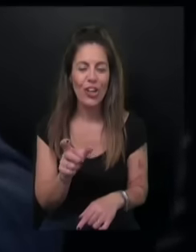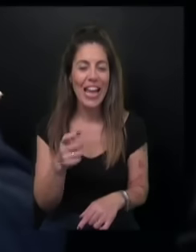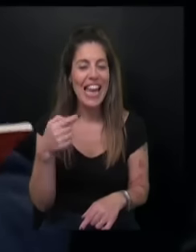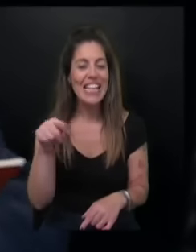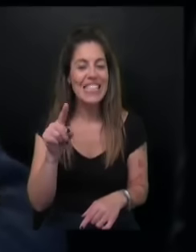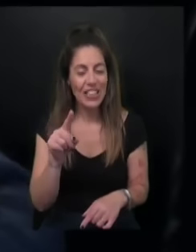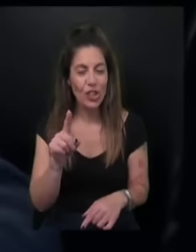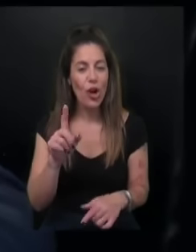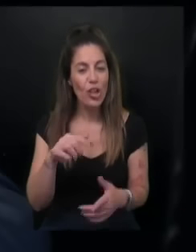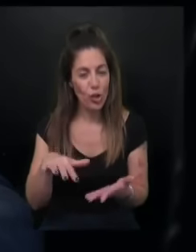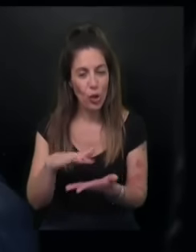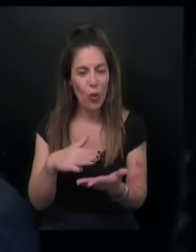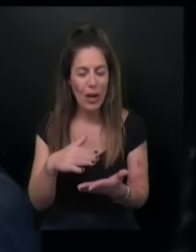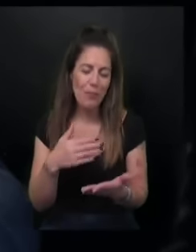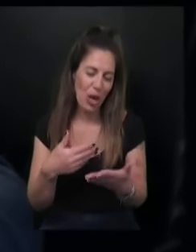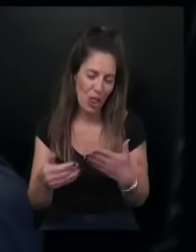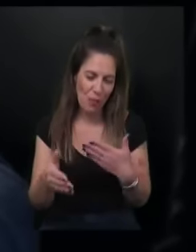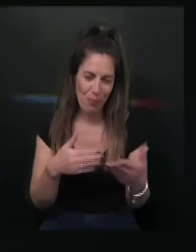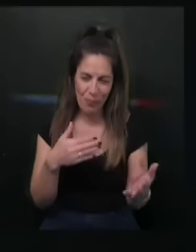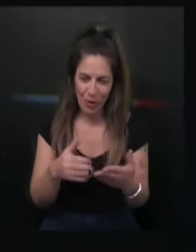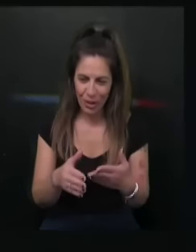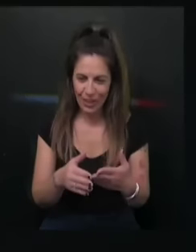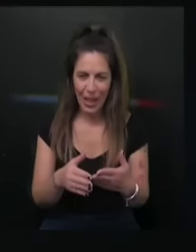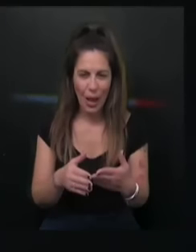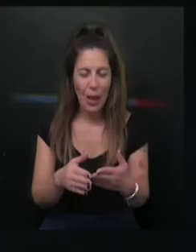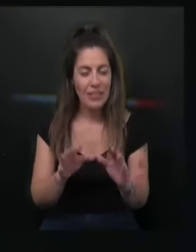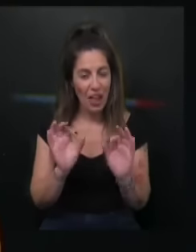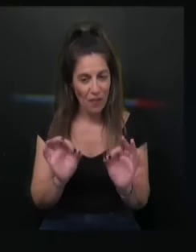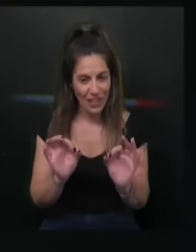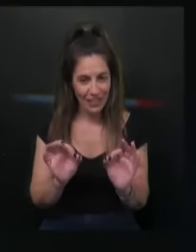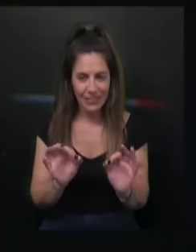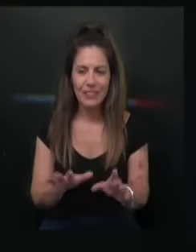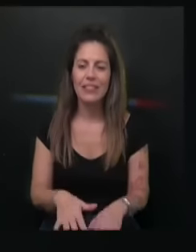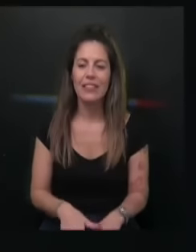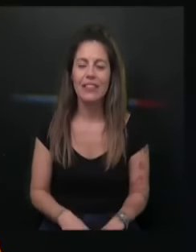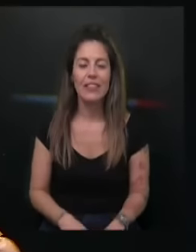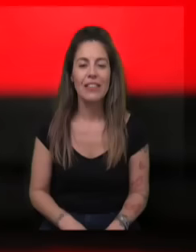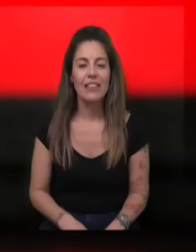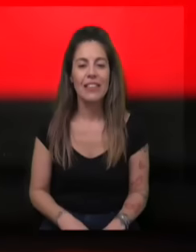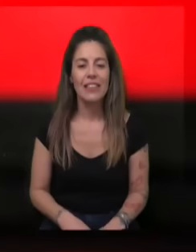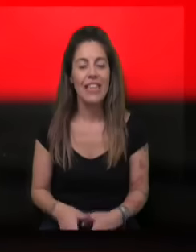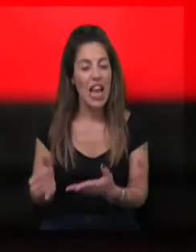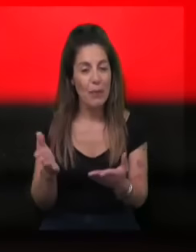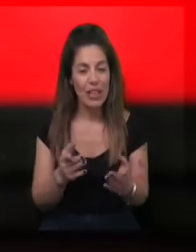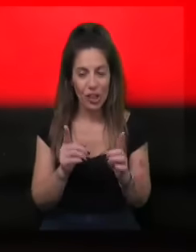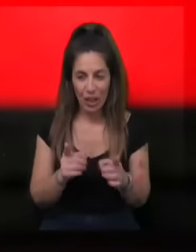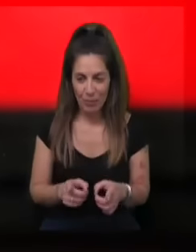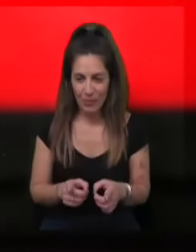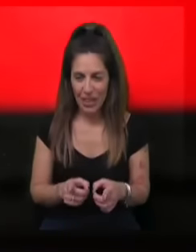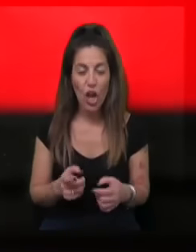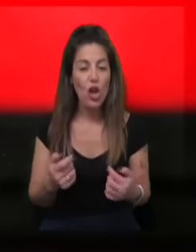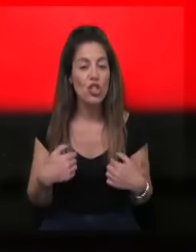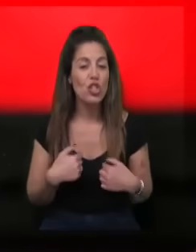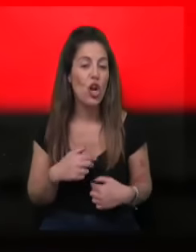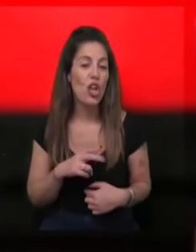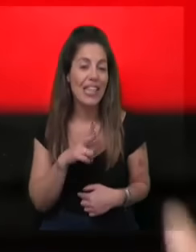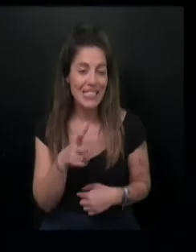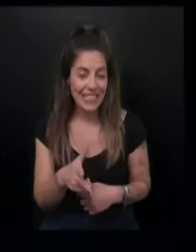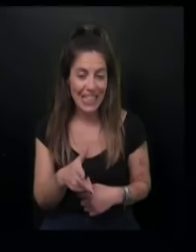esir feir Bueno muy bien pero está muy bien dicho bien y Daniel radío eh yo yo les decía